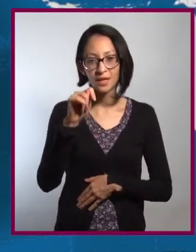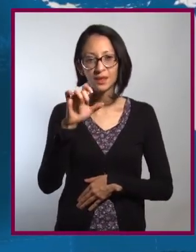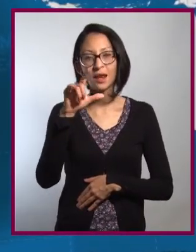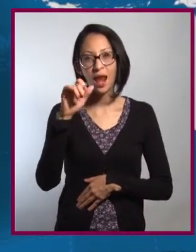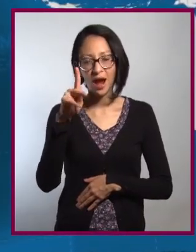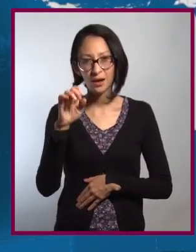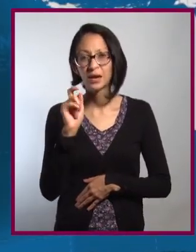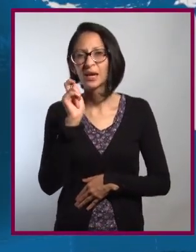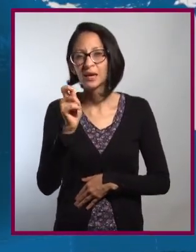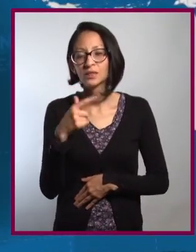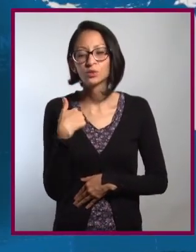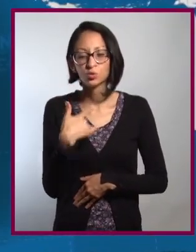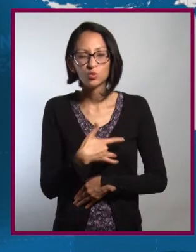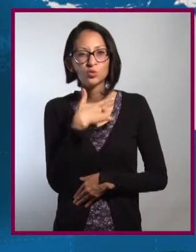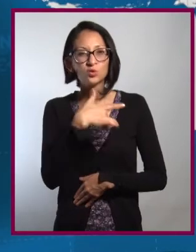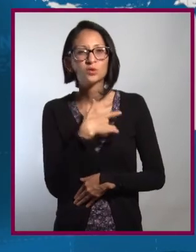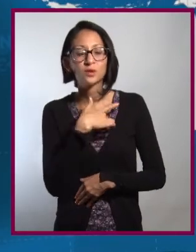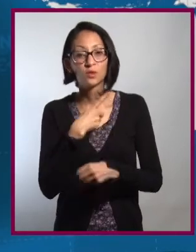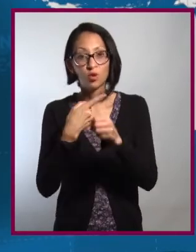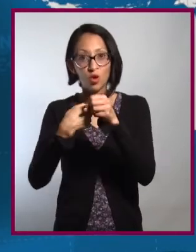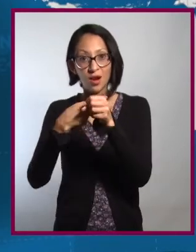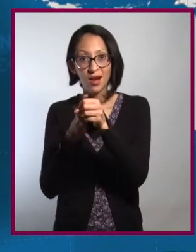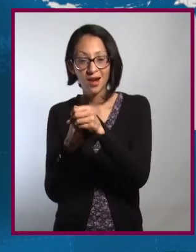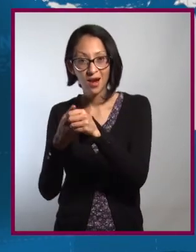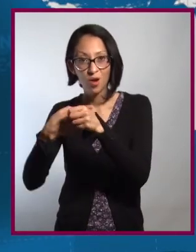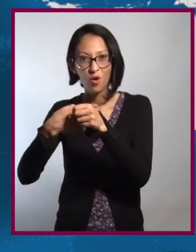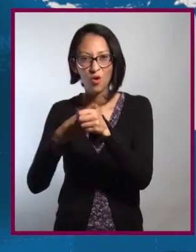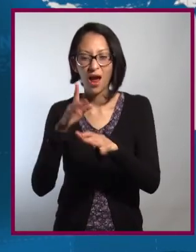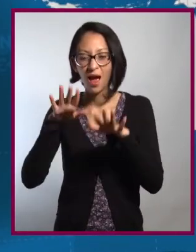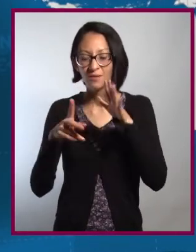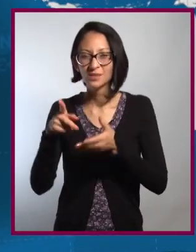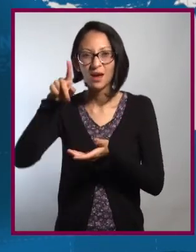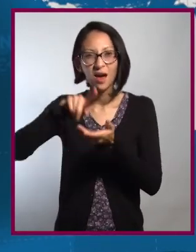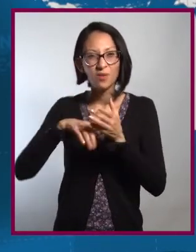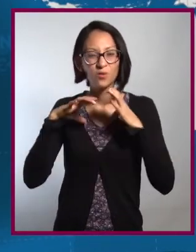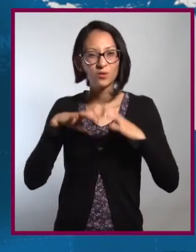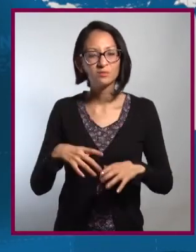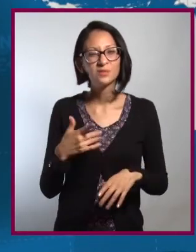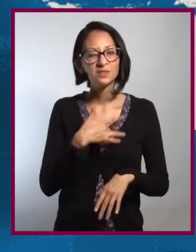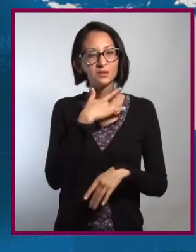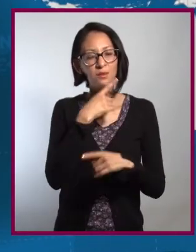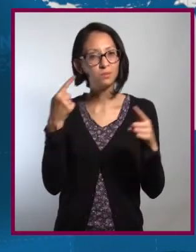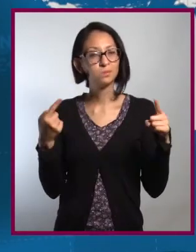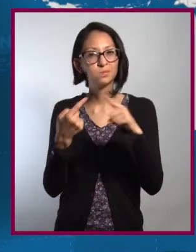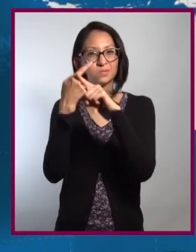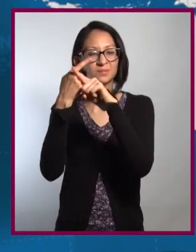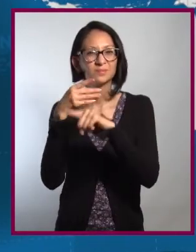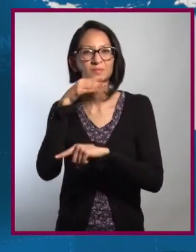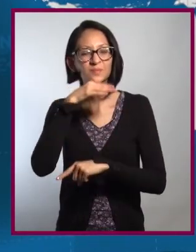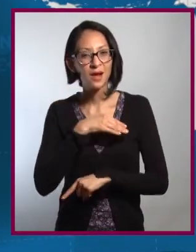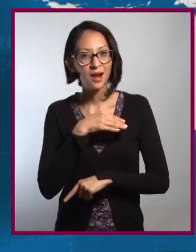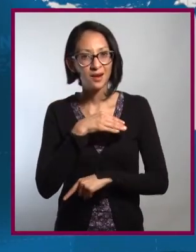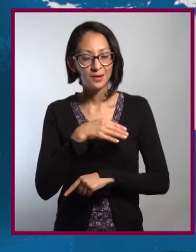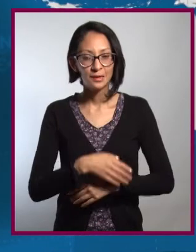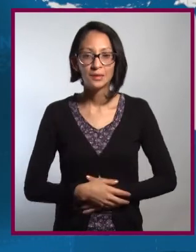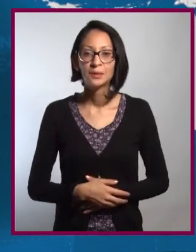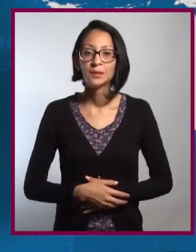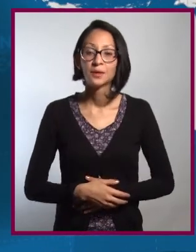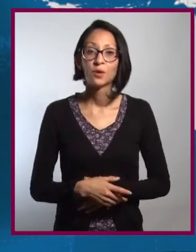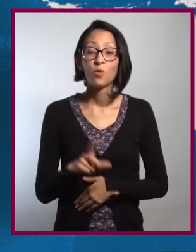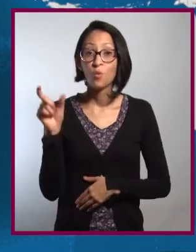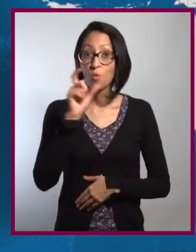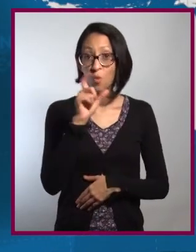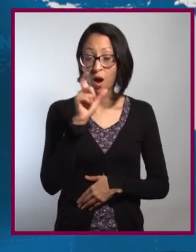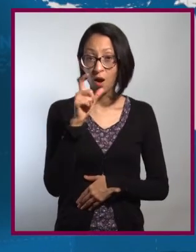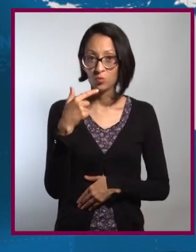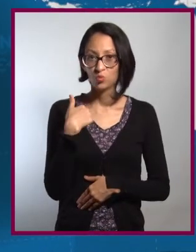por la alteración del reloj corporal interno y los ritmos circadianos que controlan este reloj. La alteración se